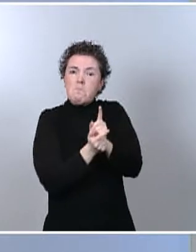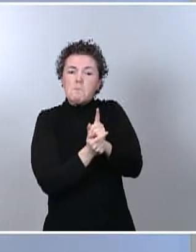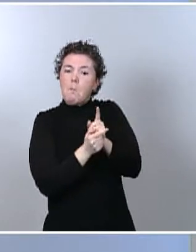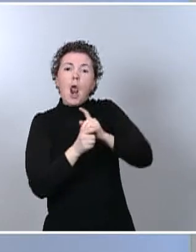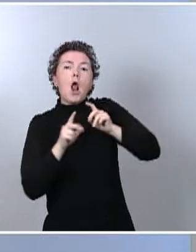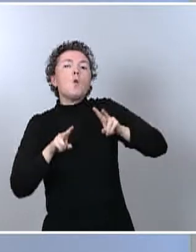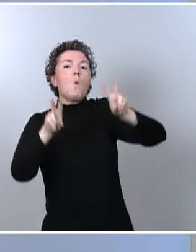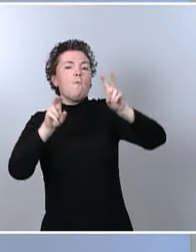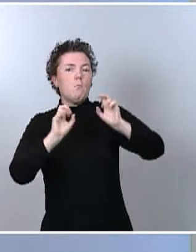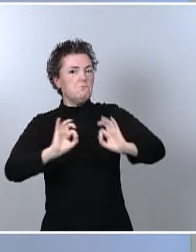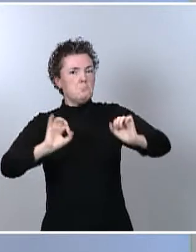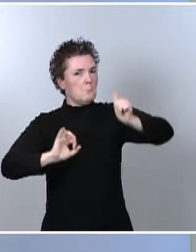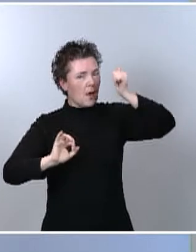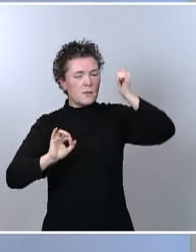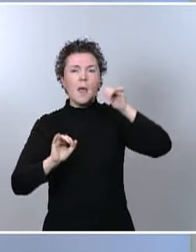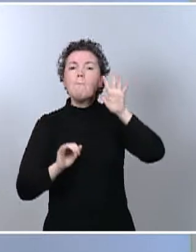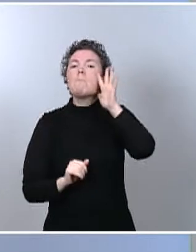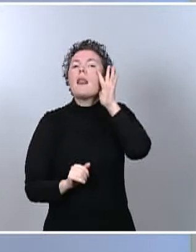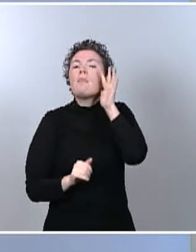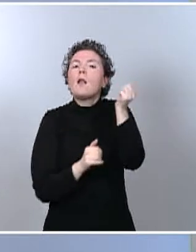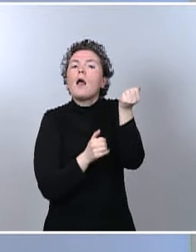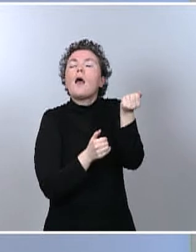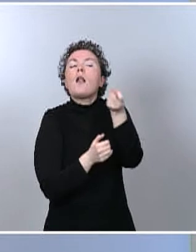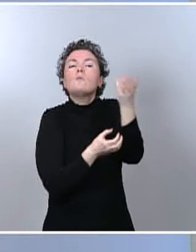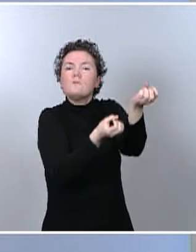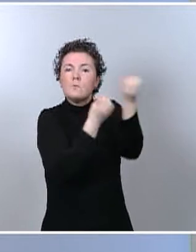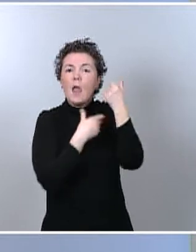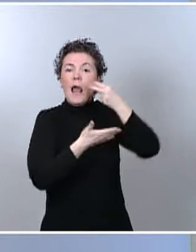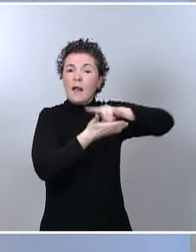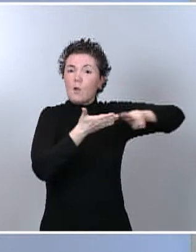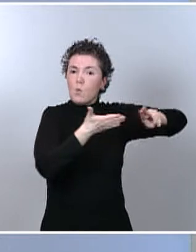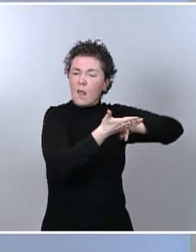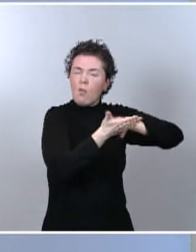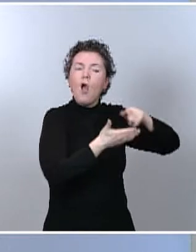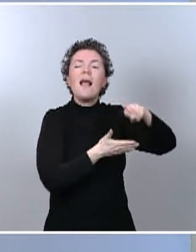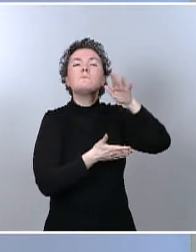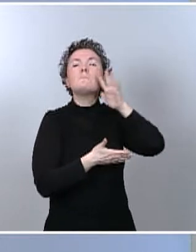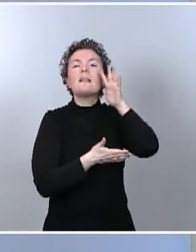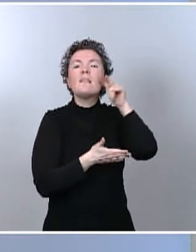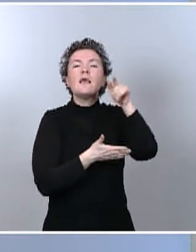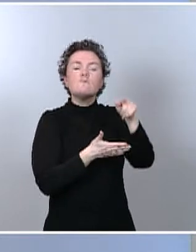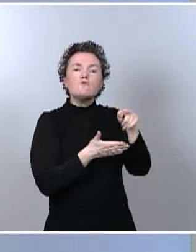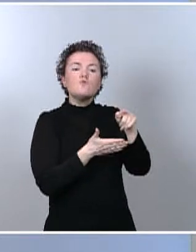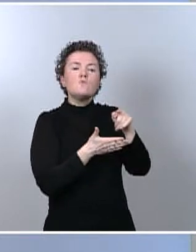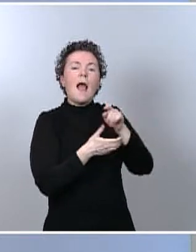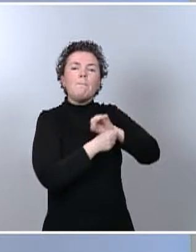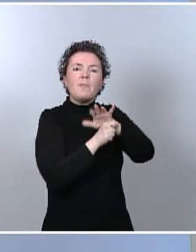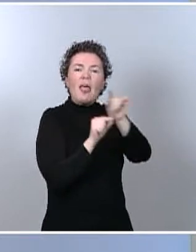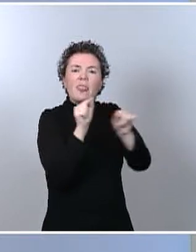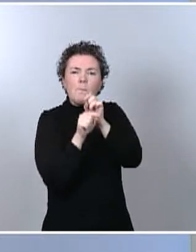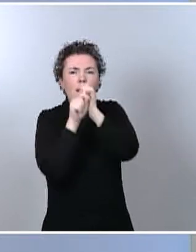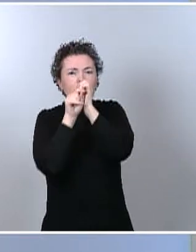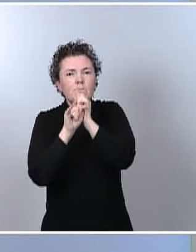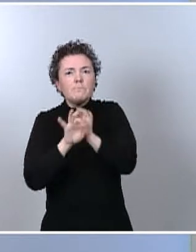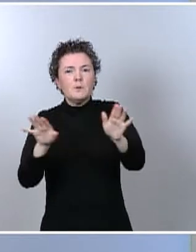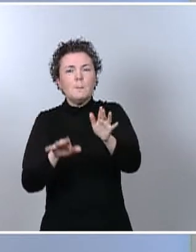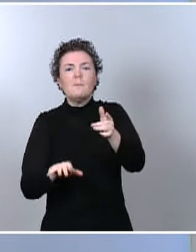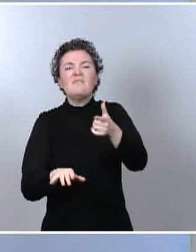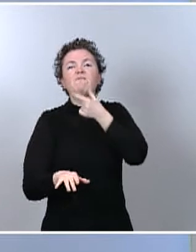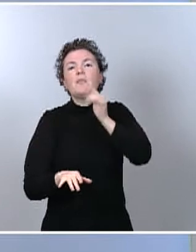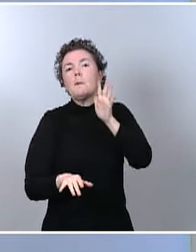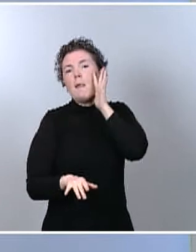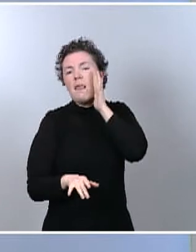Parece, según las informaciones que ha dado Reino Unido, que es una cepa más transmisible, aunque todavía está por confirmar, y